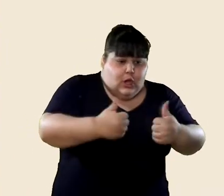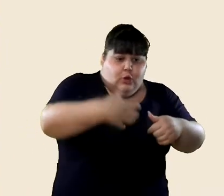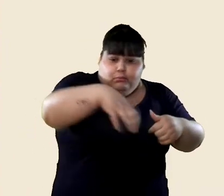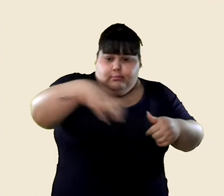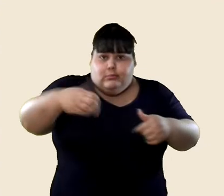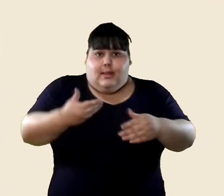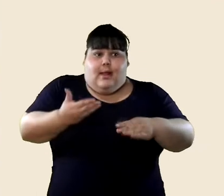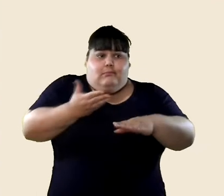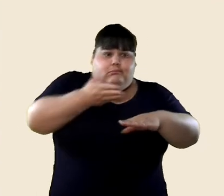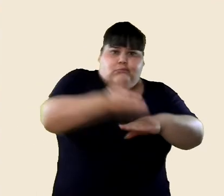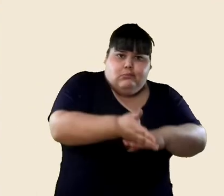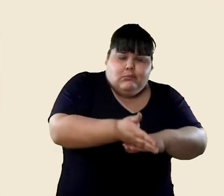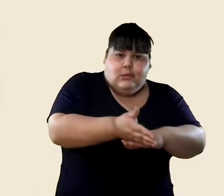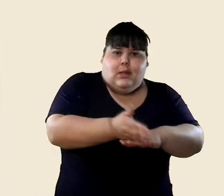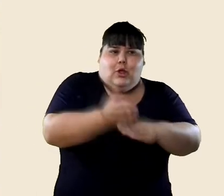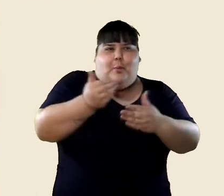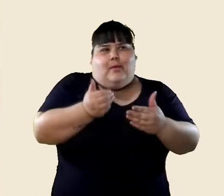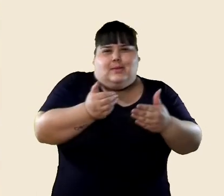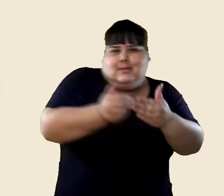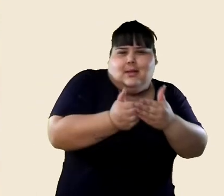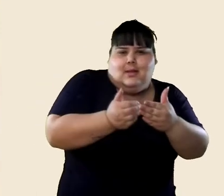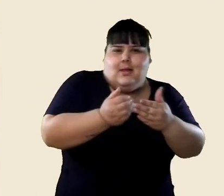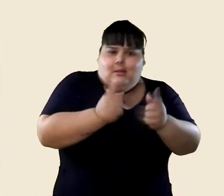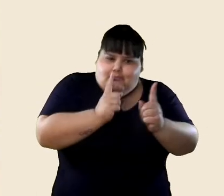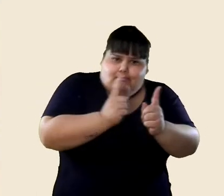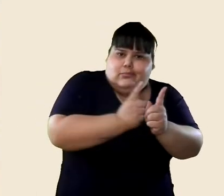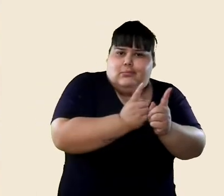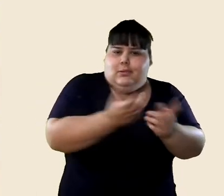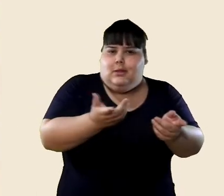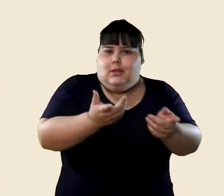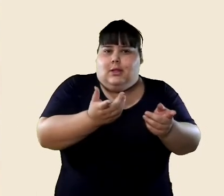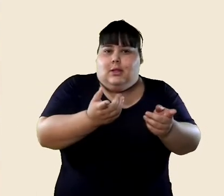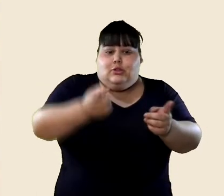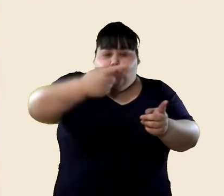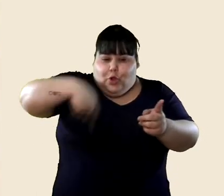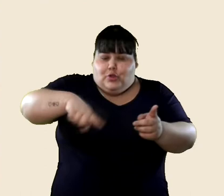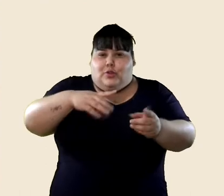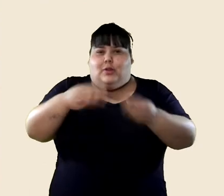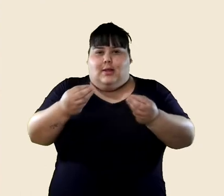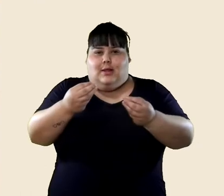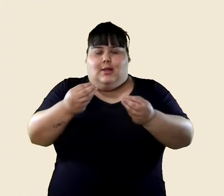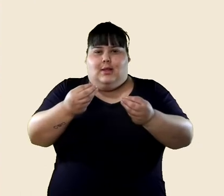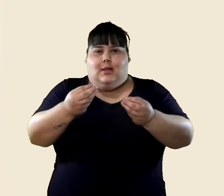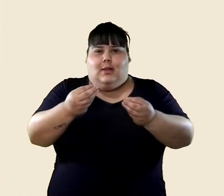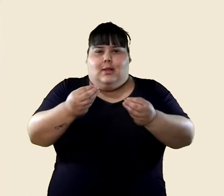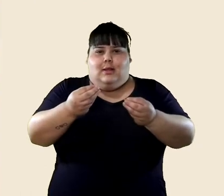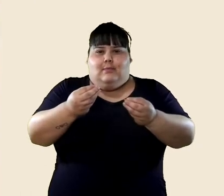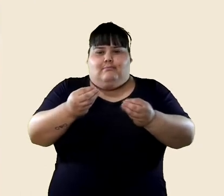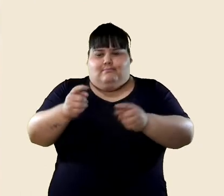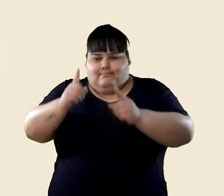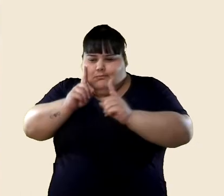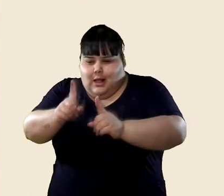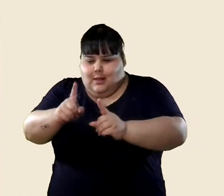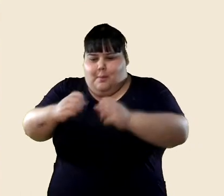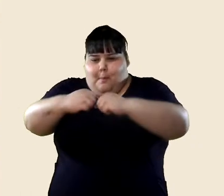tenemos, pero el acercamiento por ahí que estamos haciendo actualmente es profundizar esto otro, es decir, no traigas